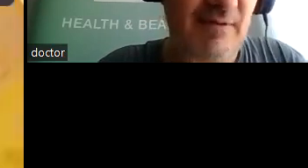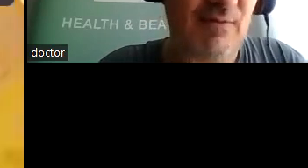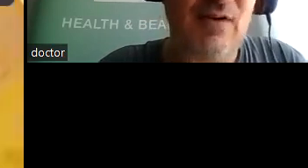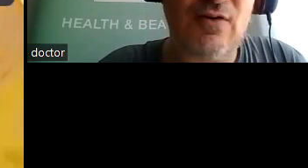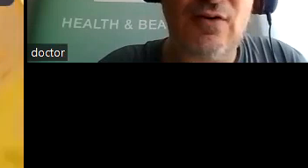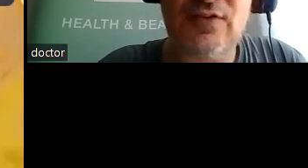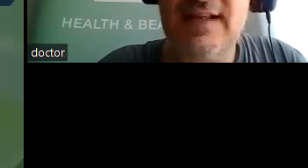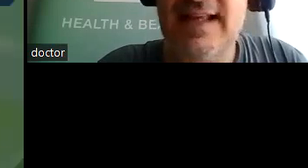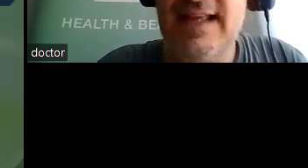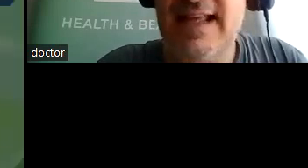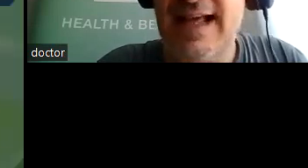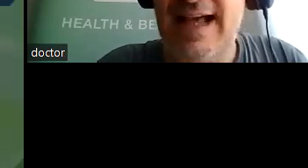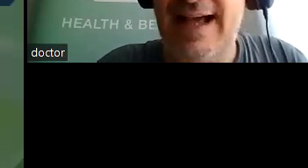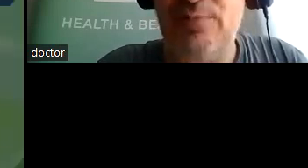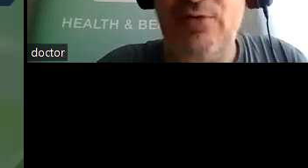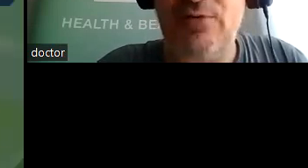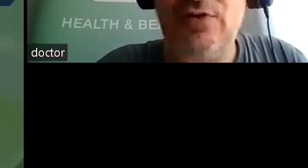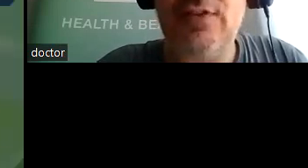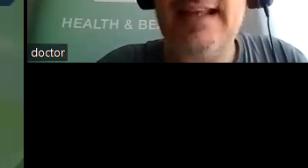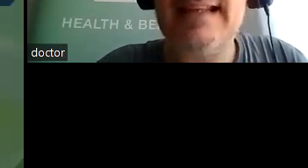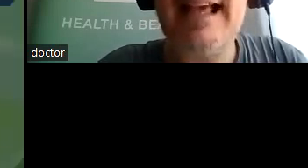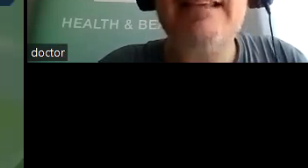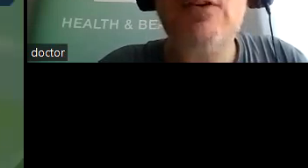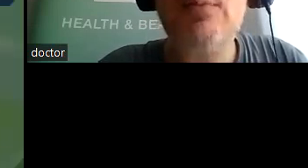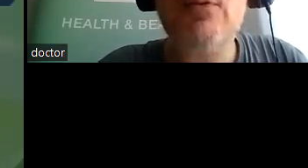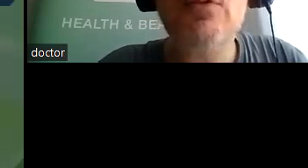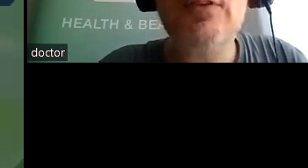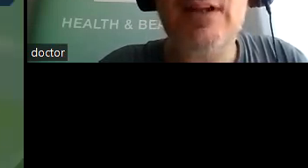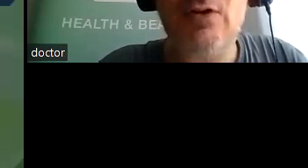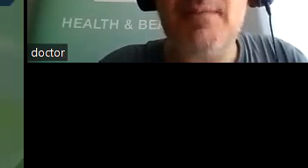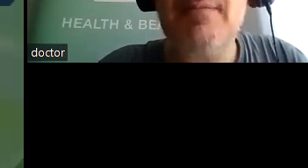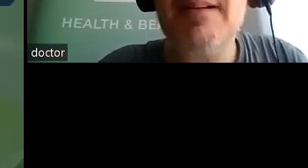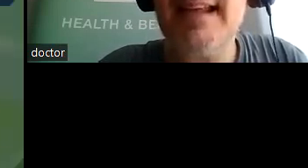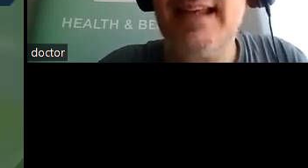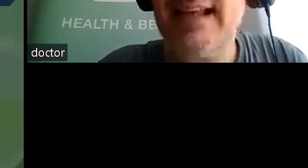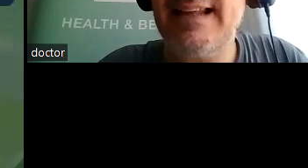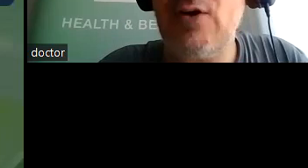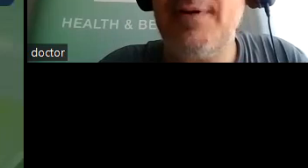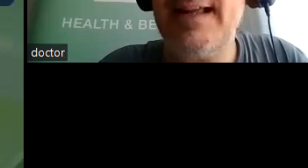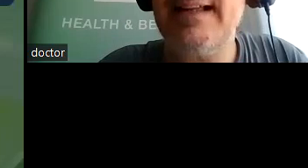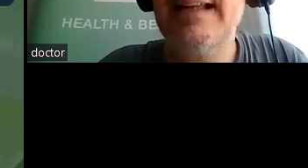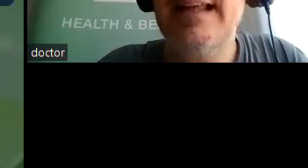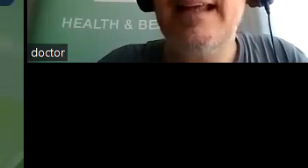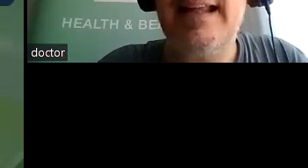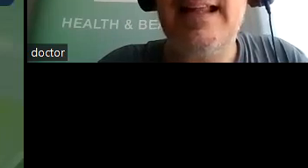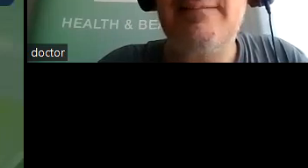Y ya vamos a los productos. Y de aquí, de los productos, de los bebibles de gel de aloe